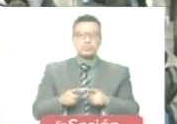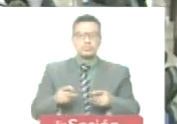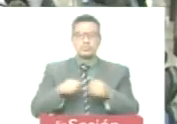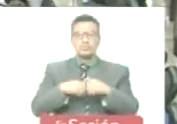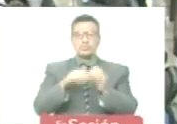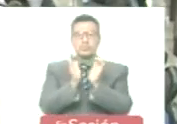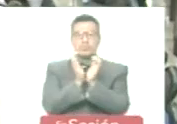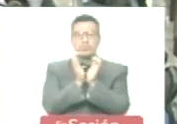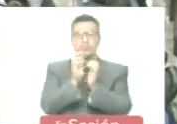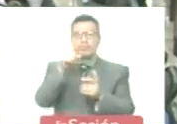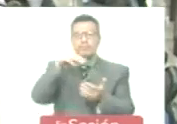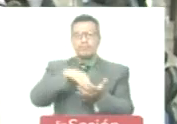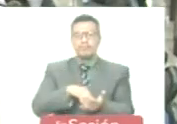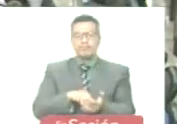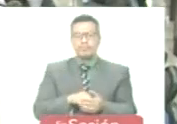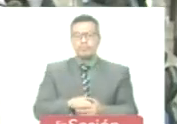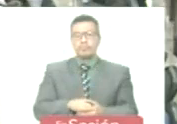UNICEF en